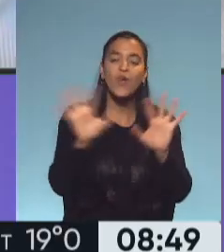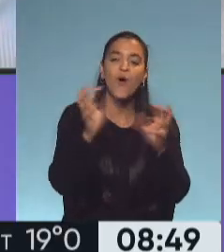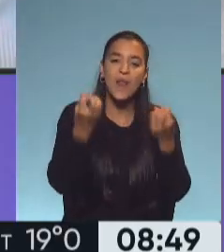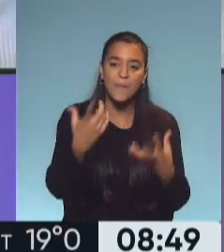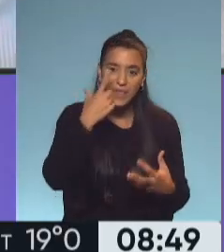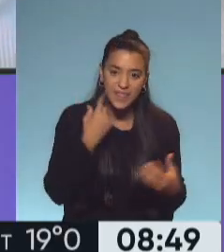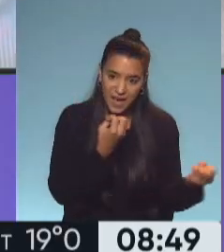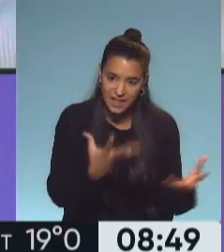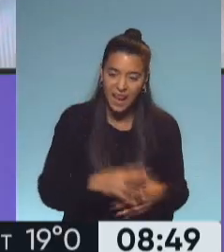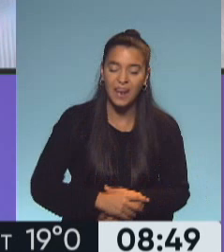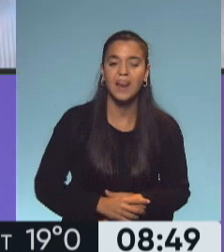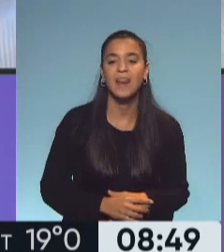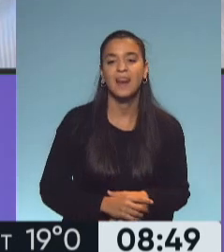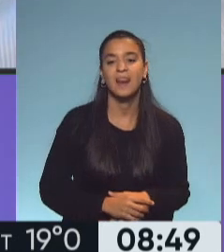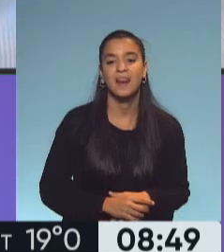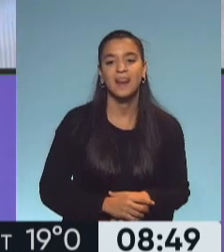día.